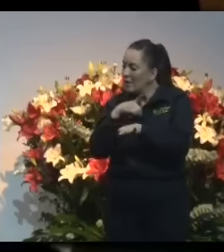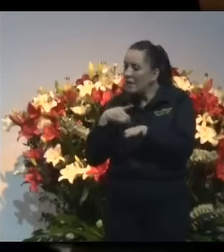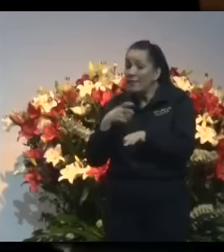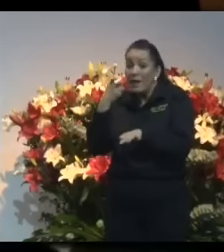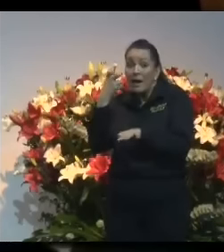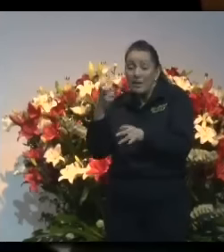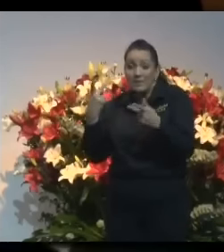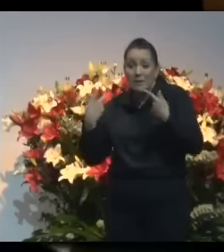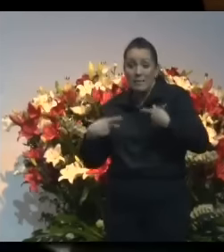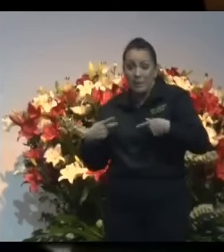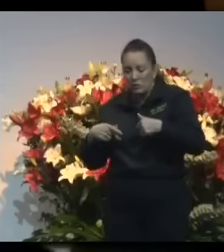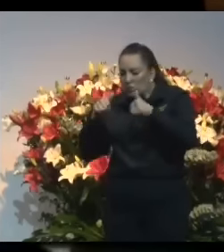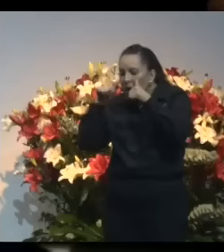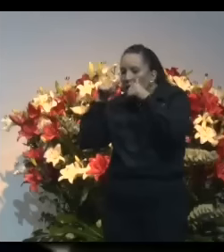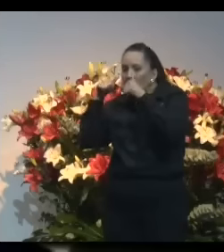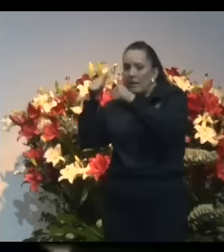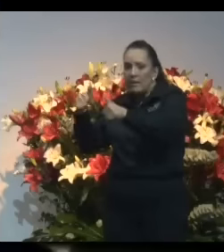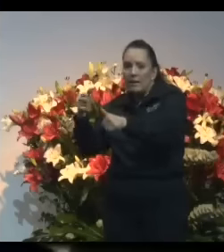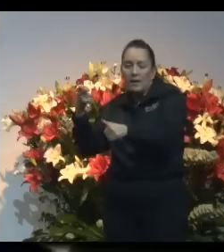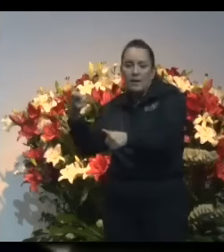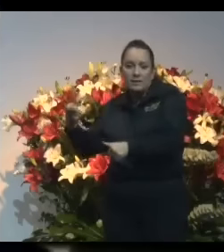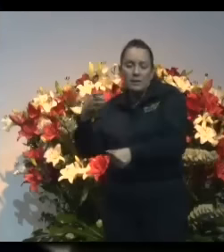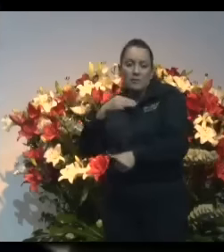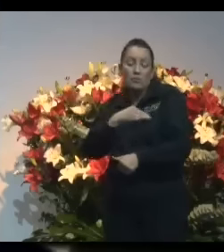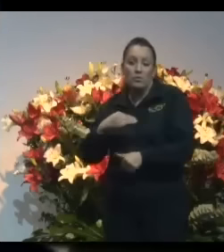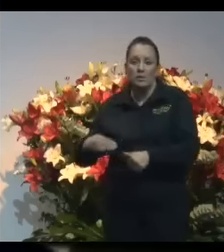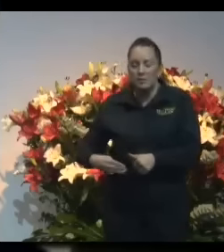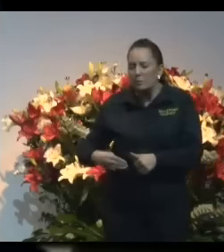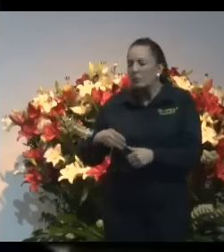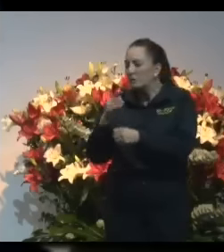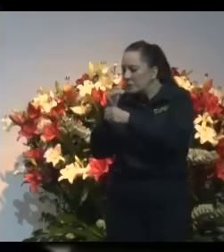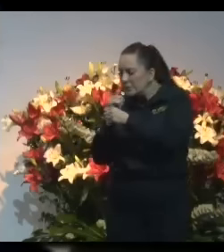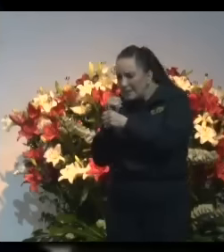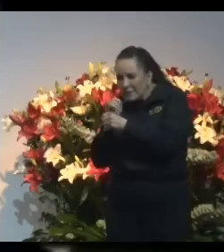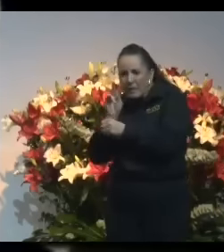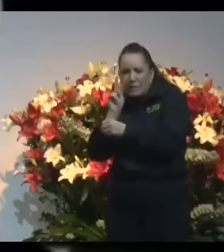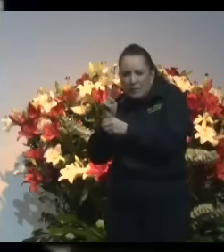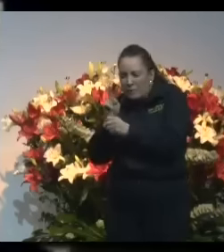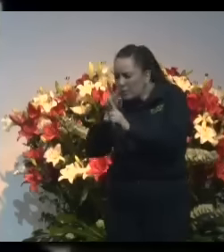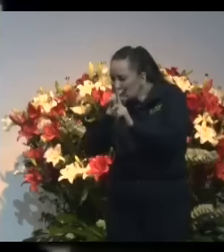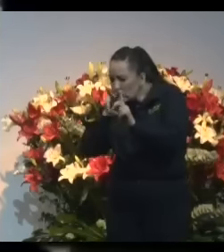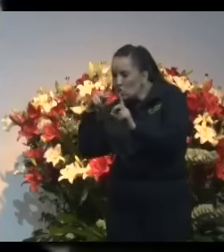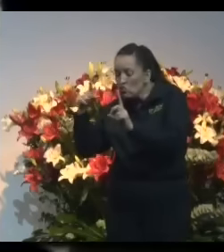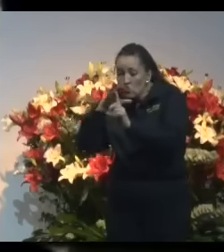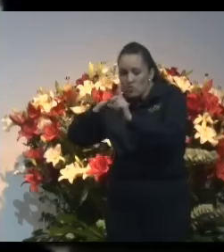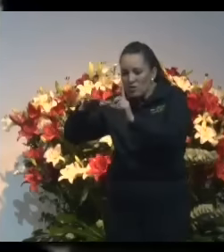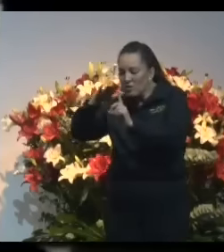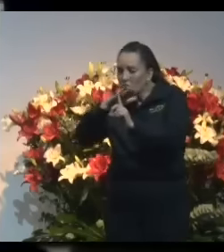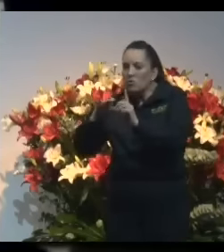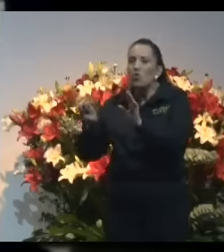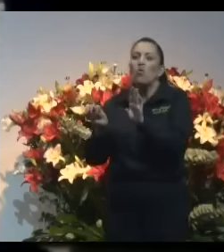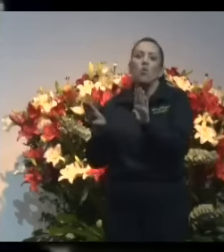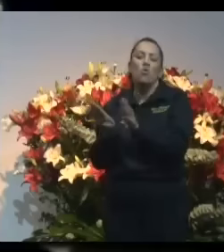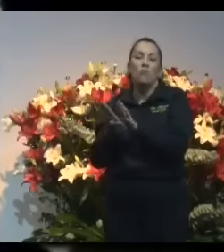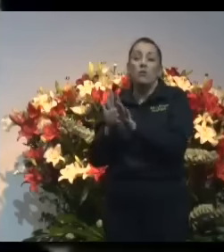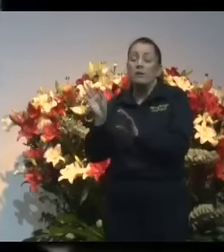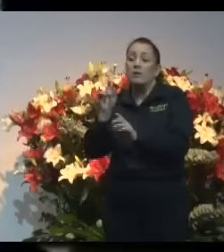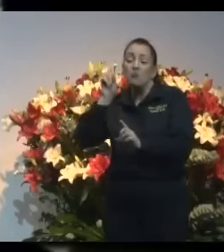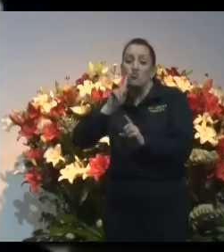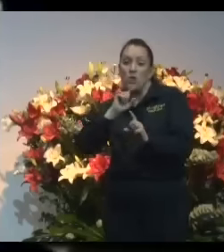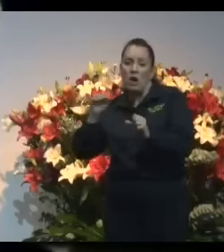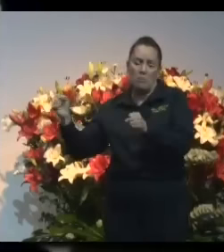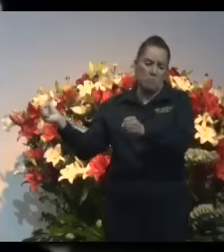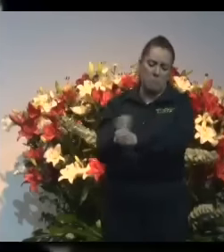persona que está ahí en el municipio y ver qué tan grave es la situación que está viviendo esta mujer. Si es una mujer que está golpeada, si es una mujer que ha